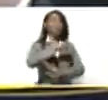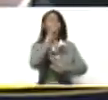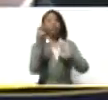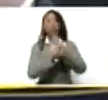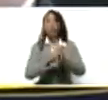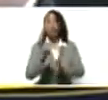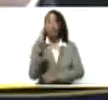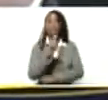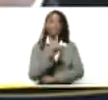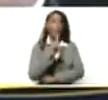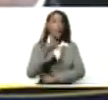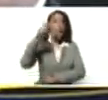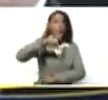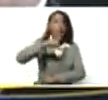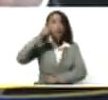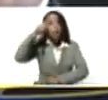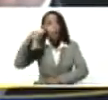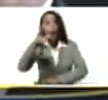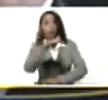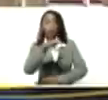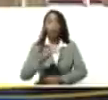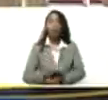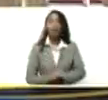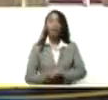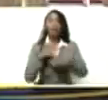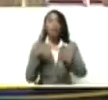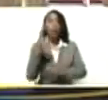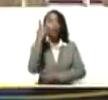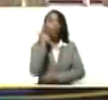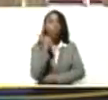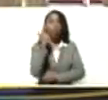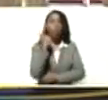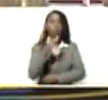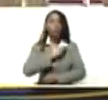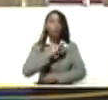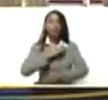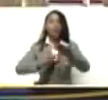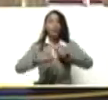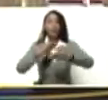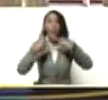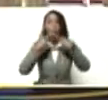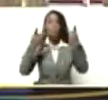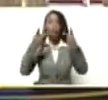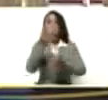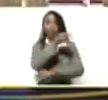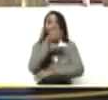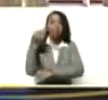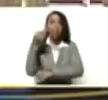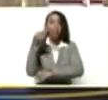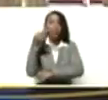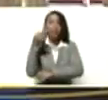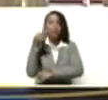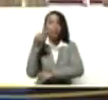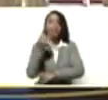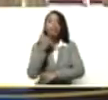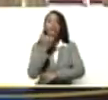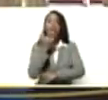la necesidad de un pueblo que se acostumbró a tener sus servicios públicos de calidad y casi